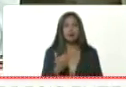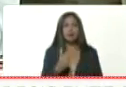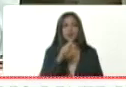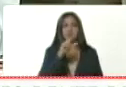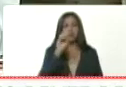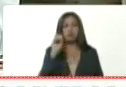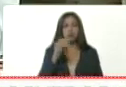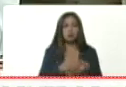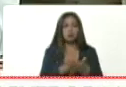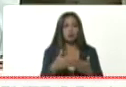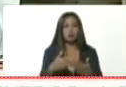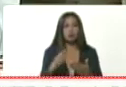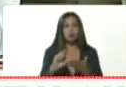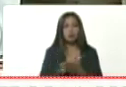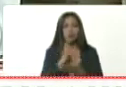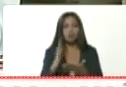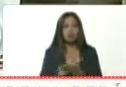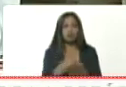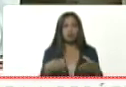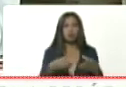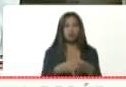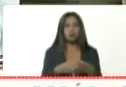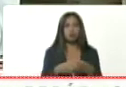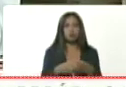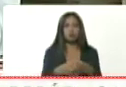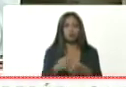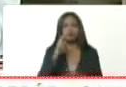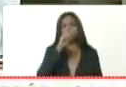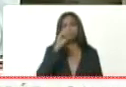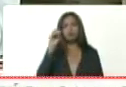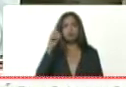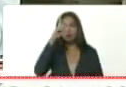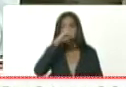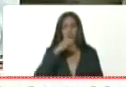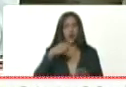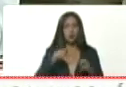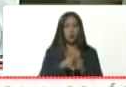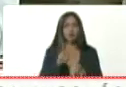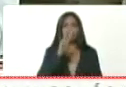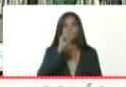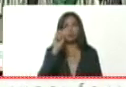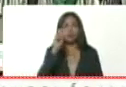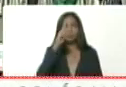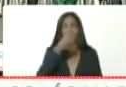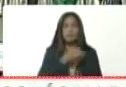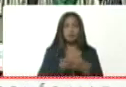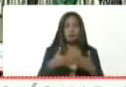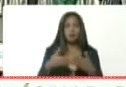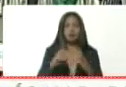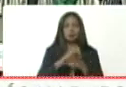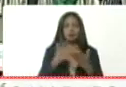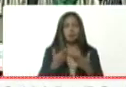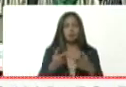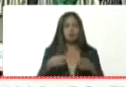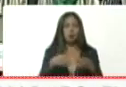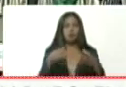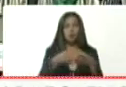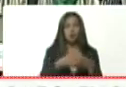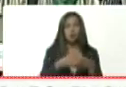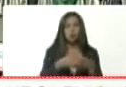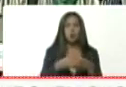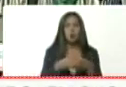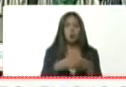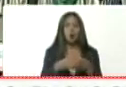millones de libros para la colección bicentenario 30 millones de libros para la colección bicentenario